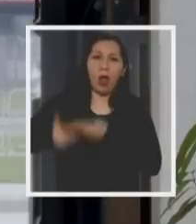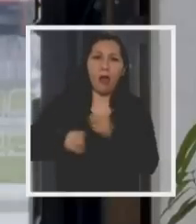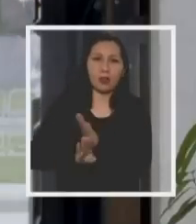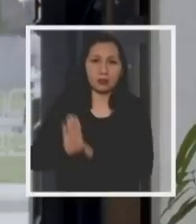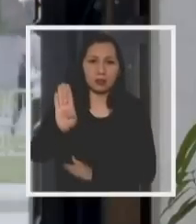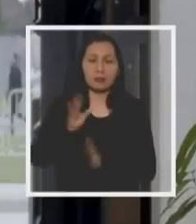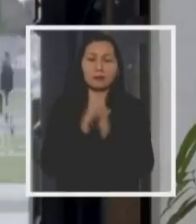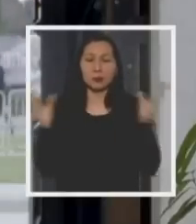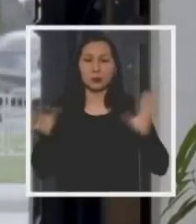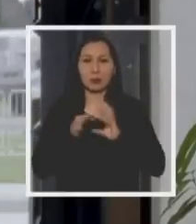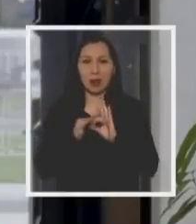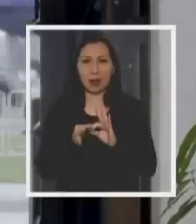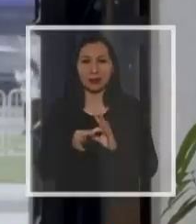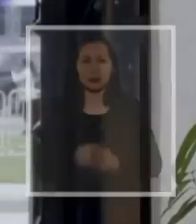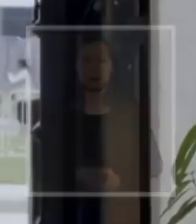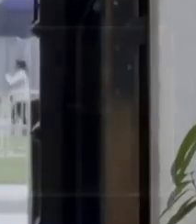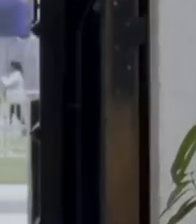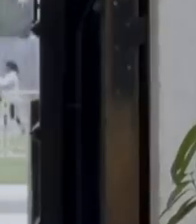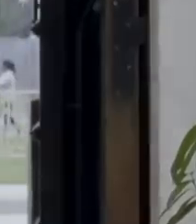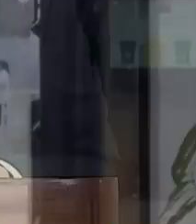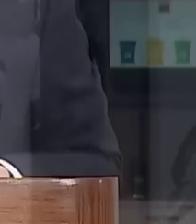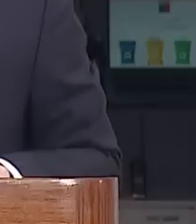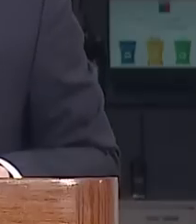avanzar. Muchísimas gracias.